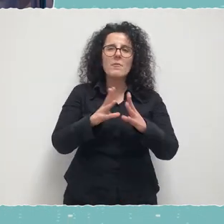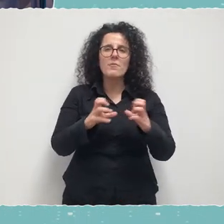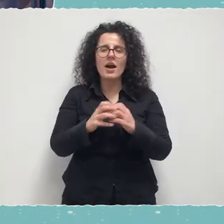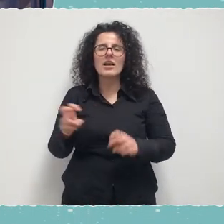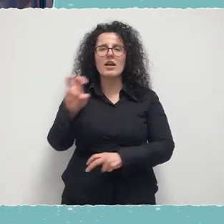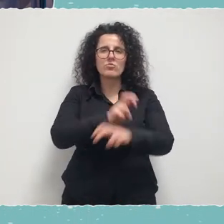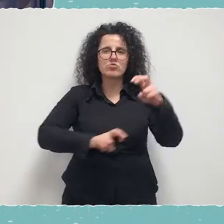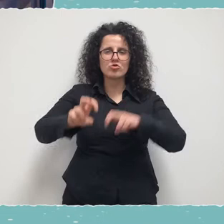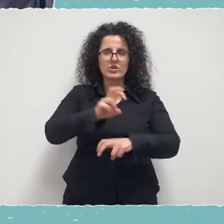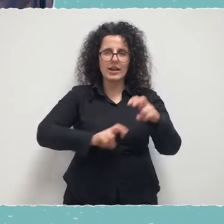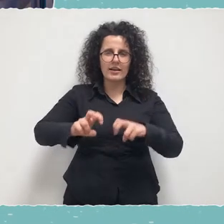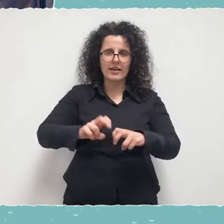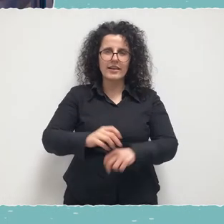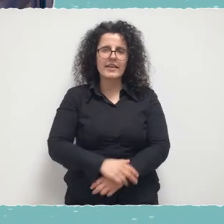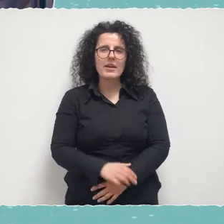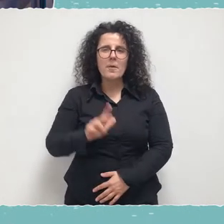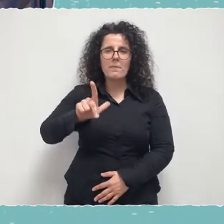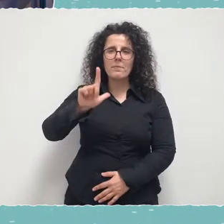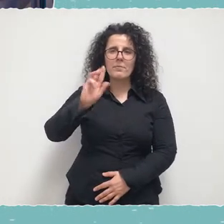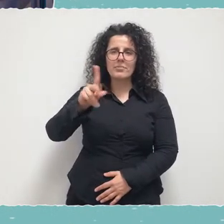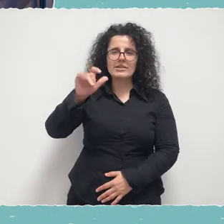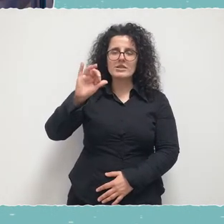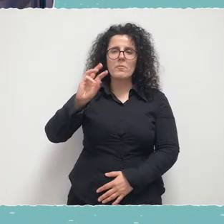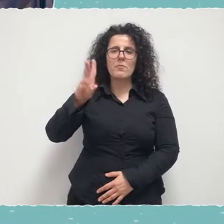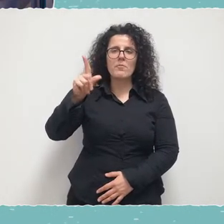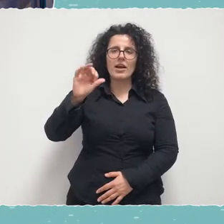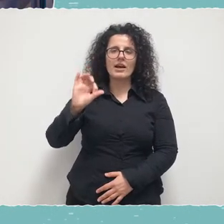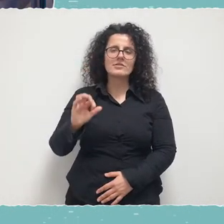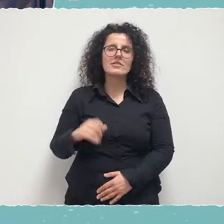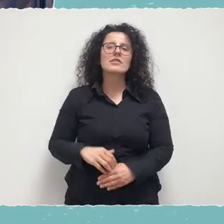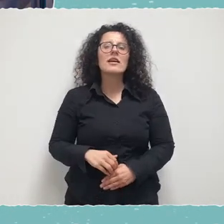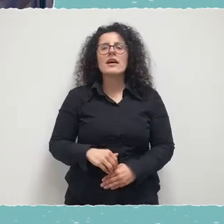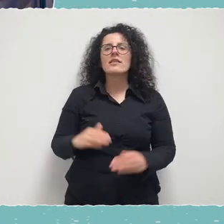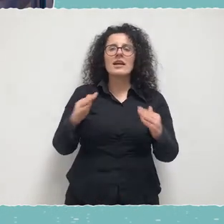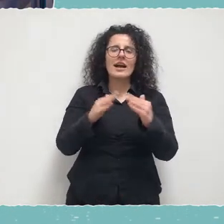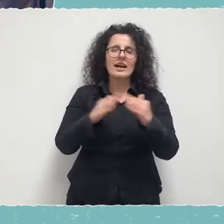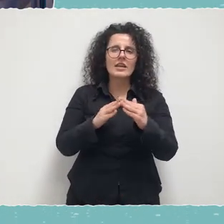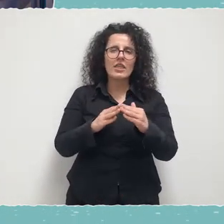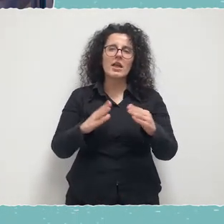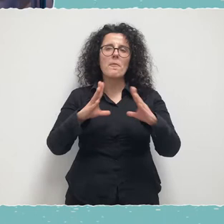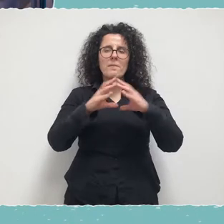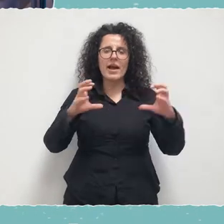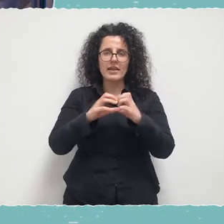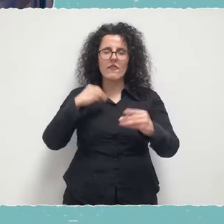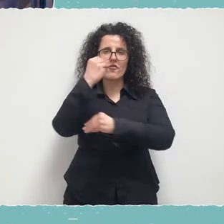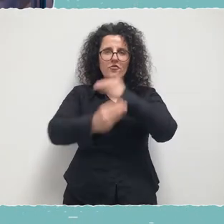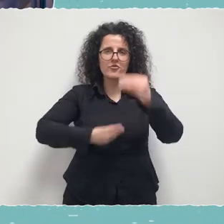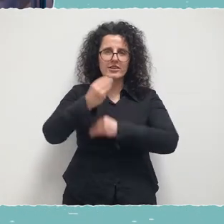Así que foi buscar un porquiño de palla e... plis, plas, plas, fixo unha casa